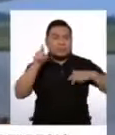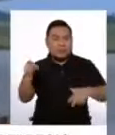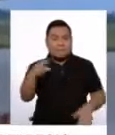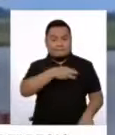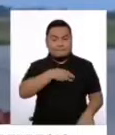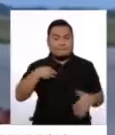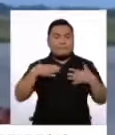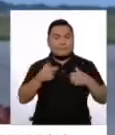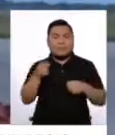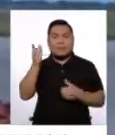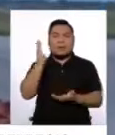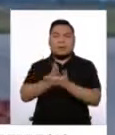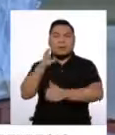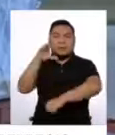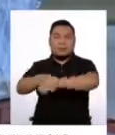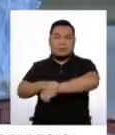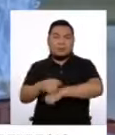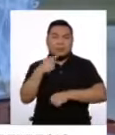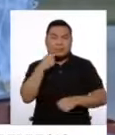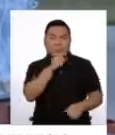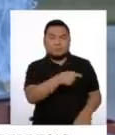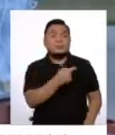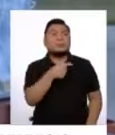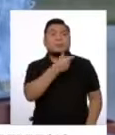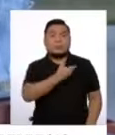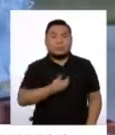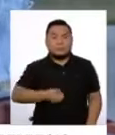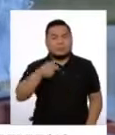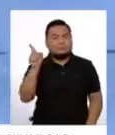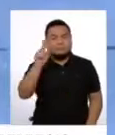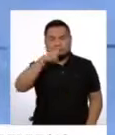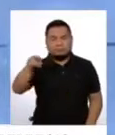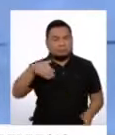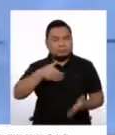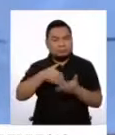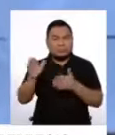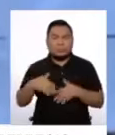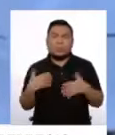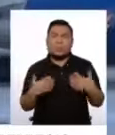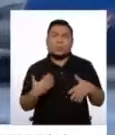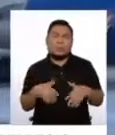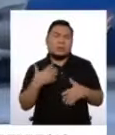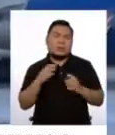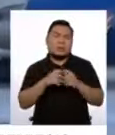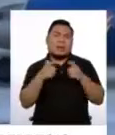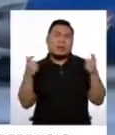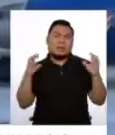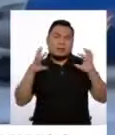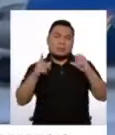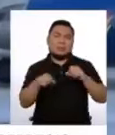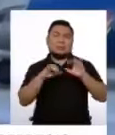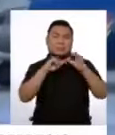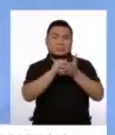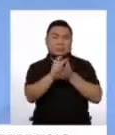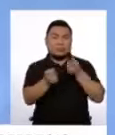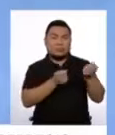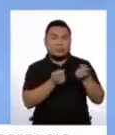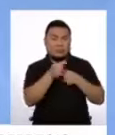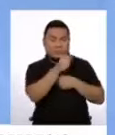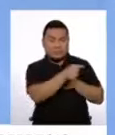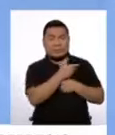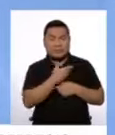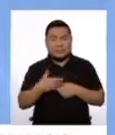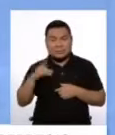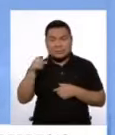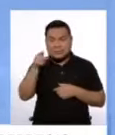fue destituido por la presidenta interina Janine Áñez. Se trata del mayor escándalo de corrupción de sus seis meses de gobierno que se